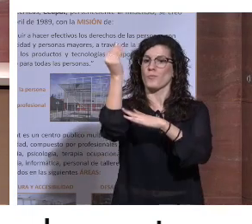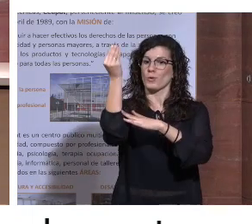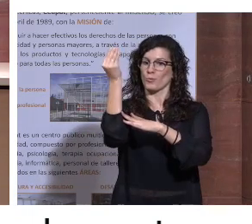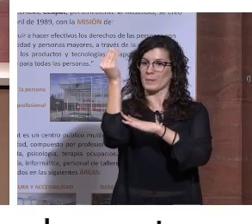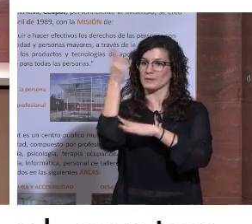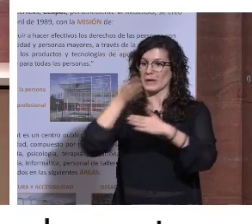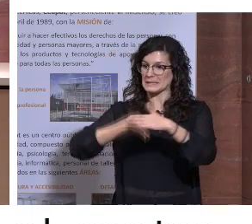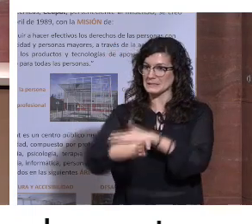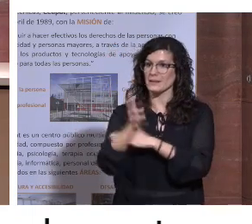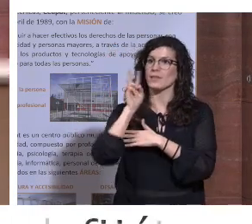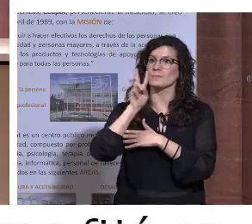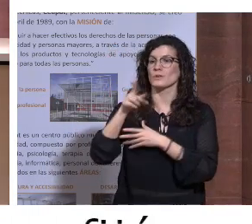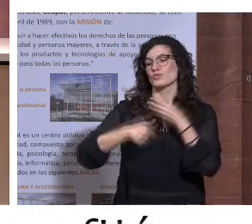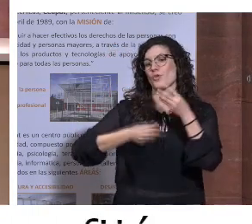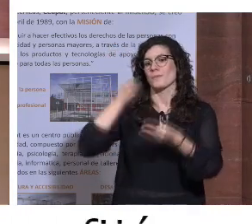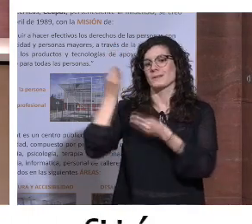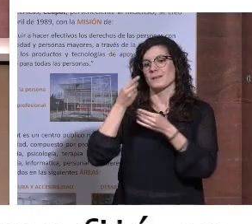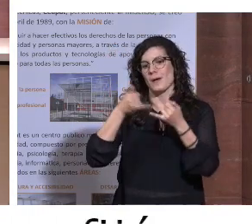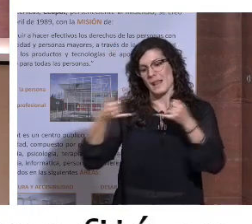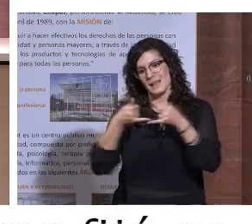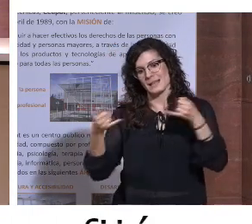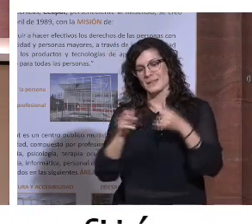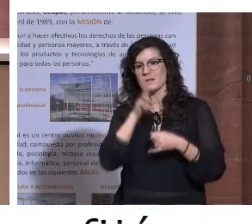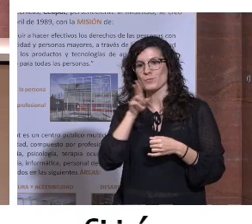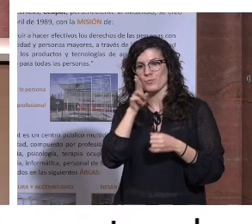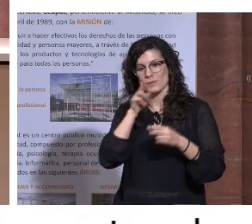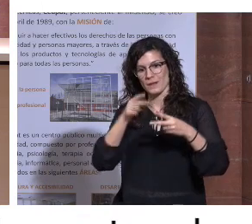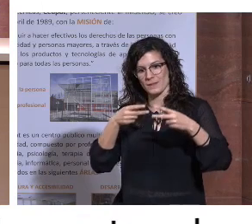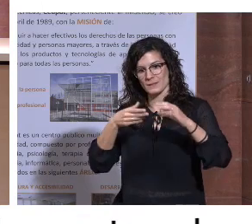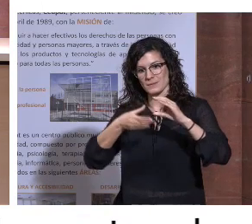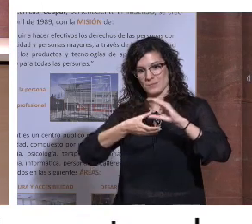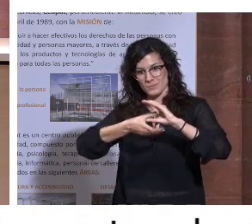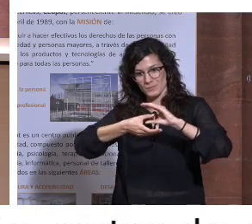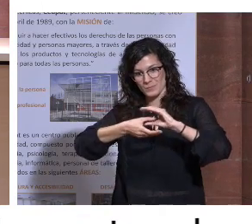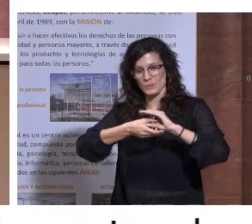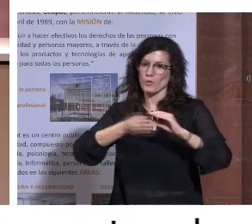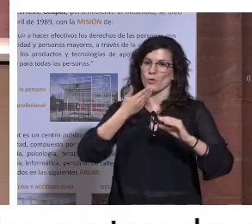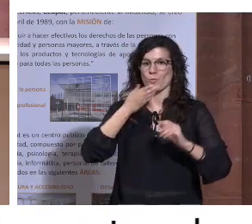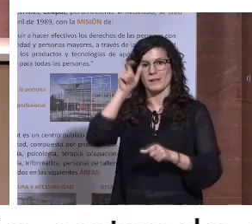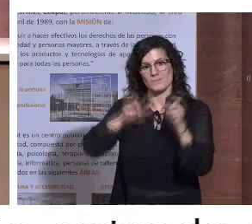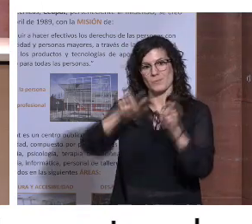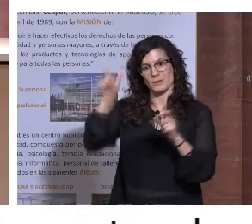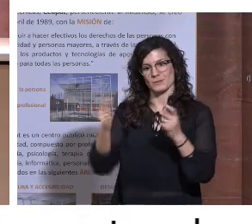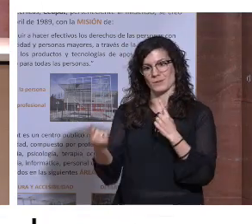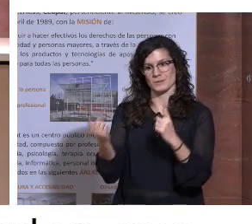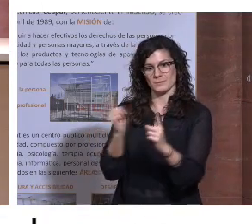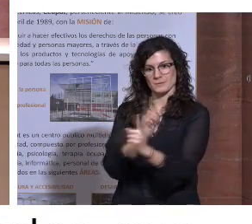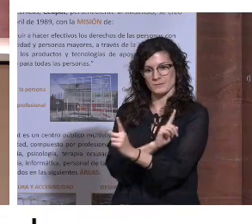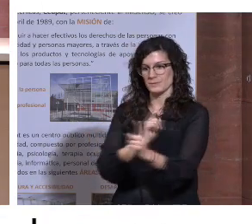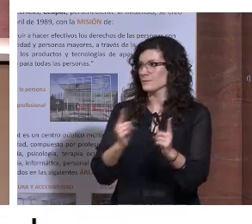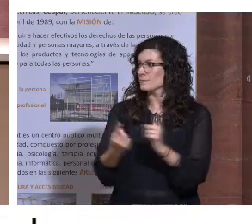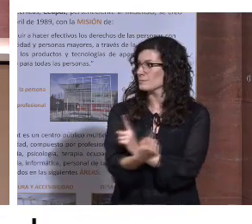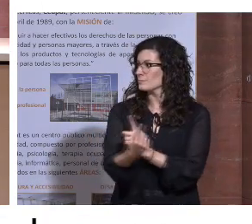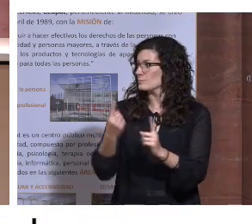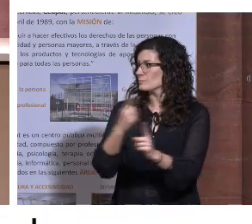entrada y siempre pensé que estas líneas verdes que cruzan, pues somos como las personas y los profesionales, ¿no? Que cuando nos cruzamos, pues sostenemos